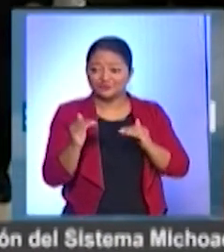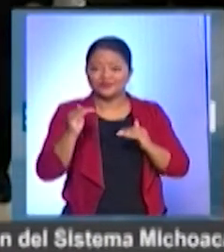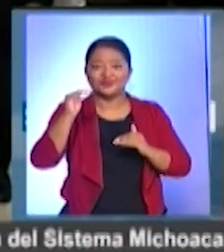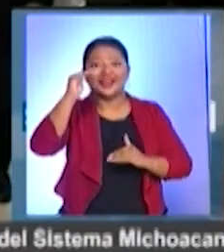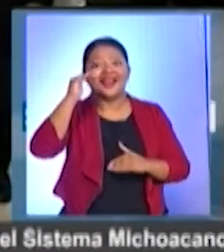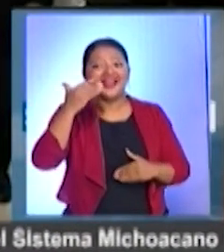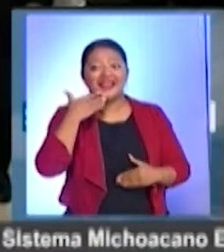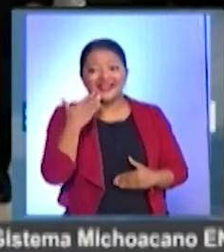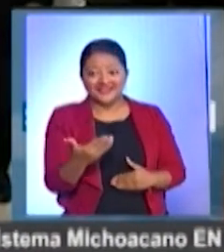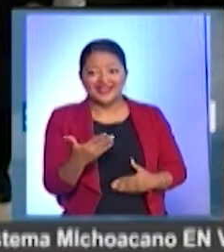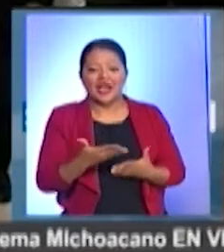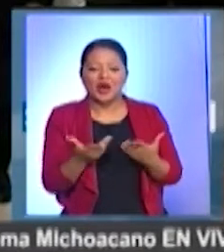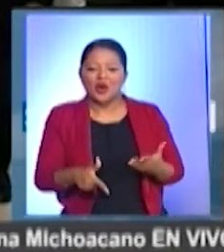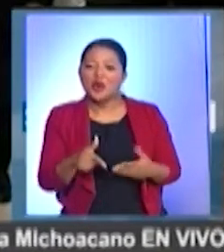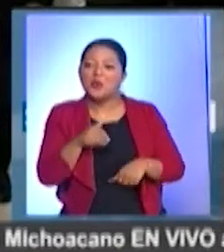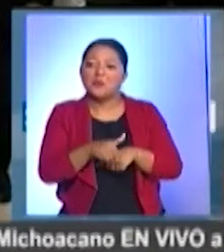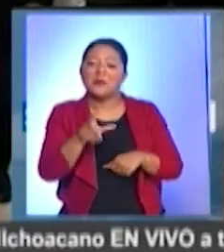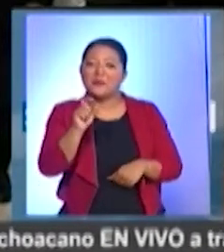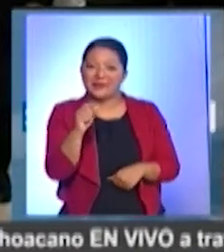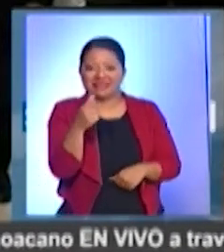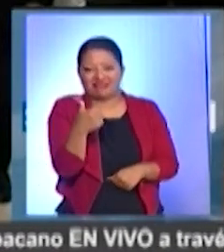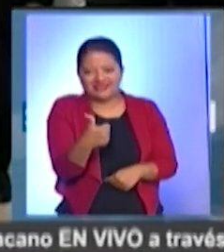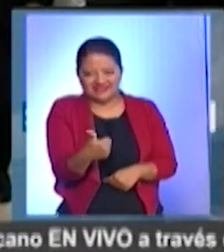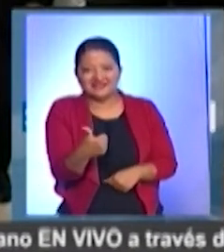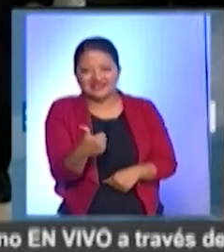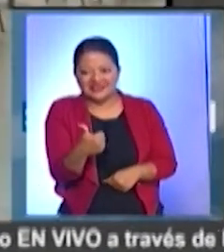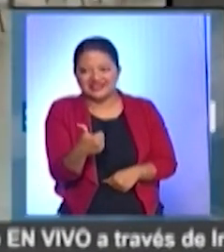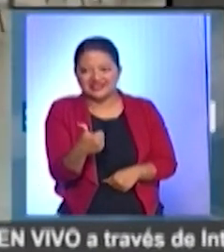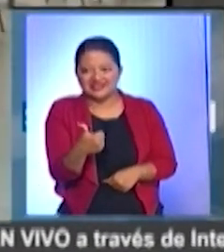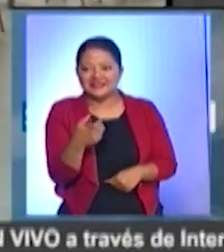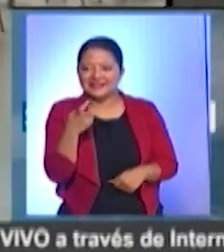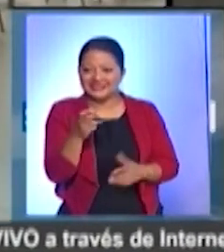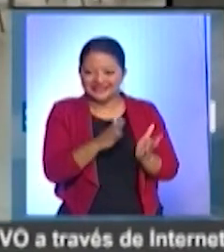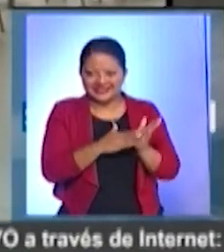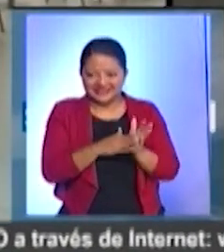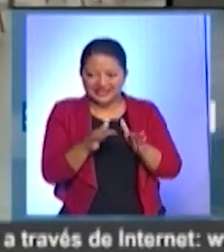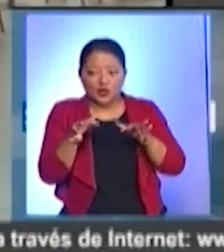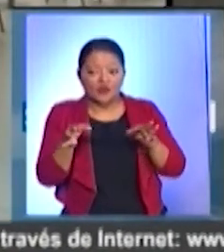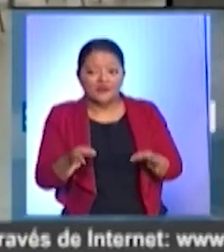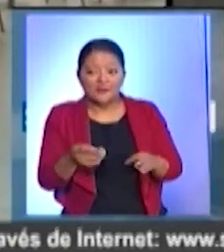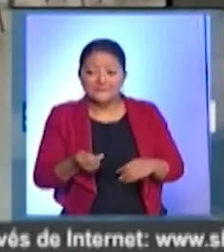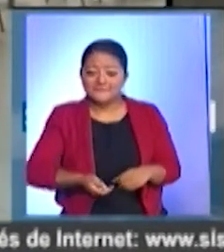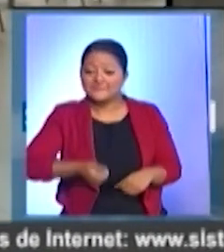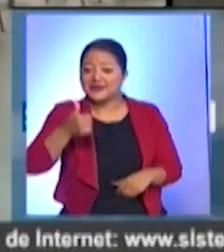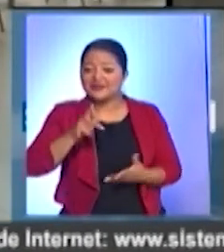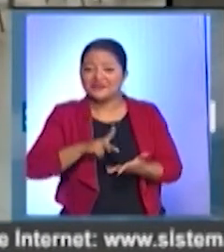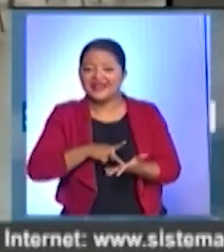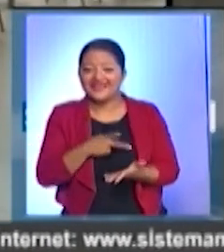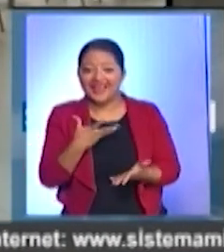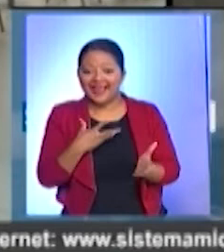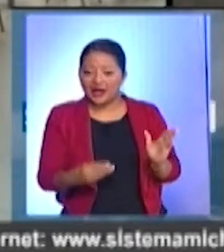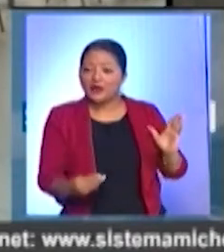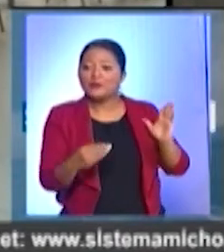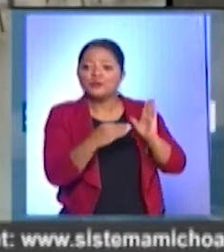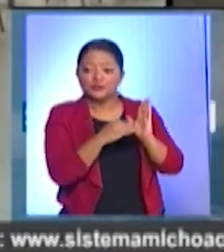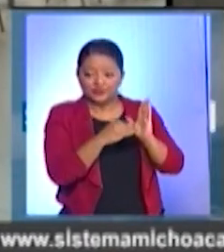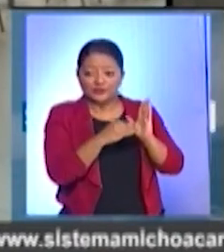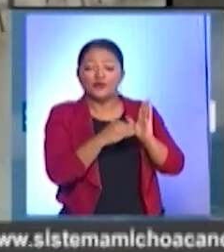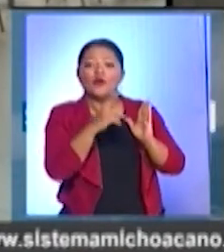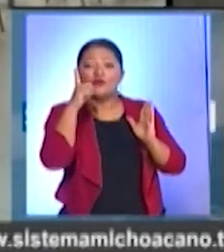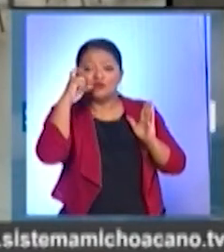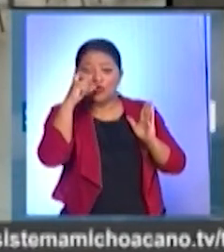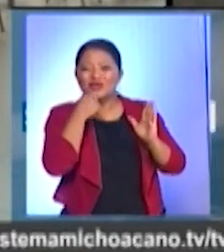actualmente se coloca en el número 26 en el documento oficial por primera vez aparecerán tanto la fotografía